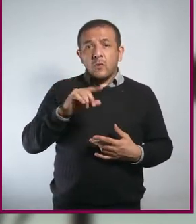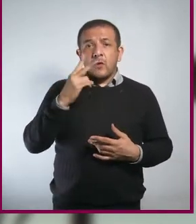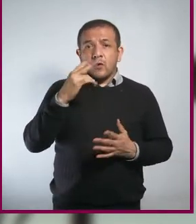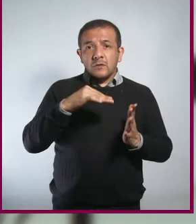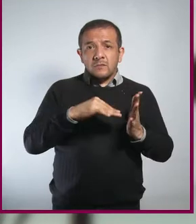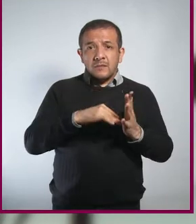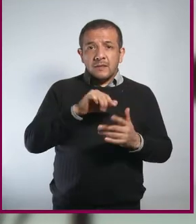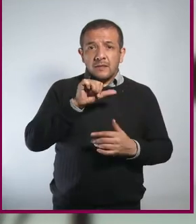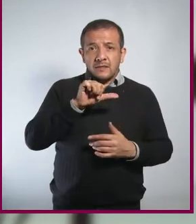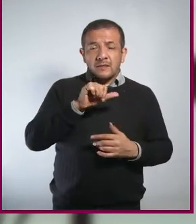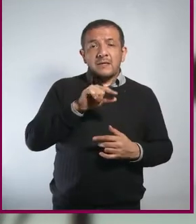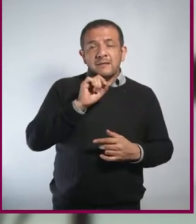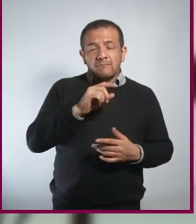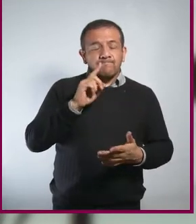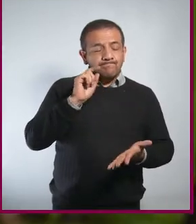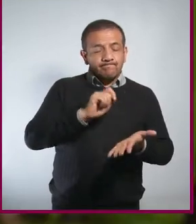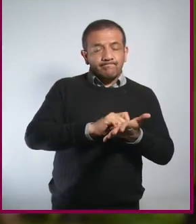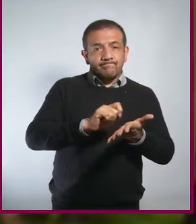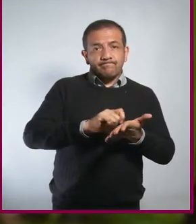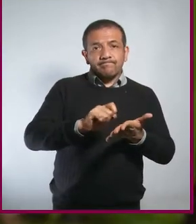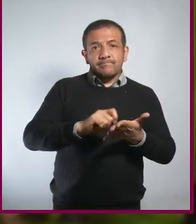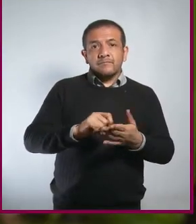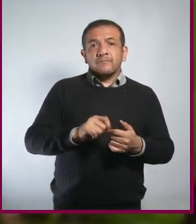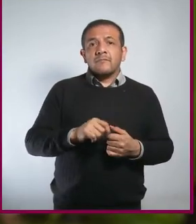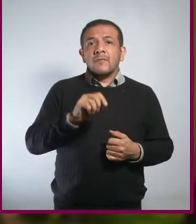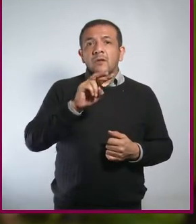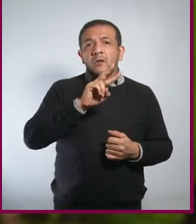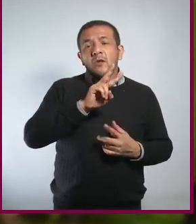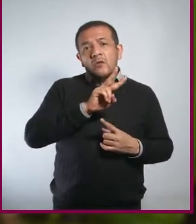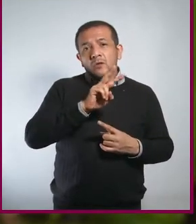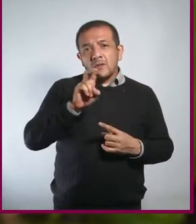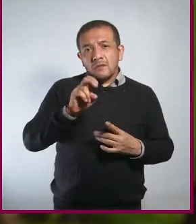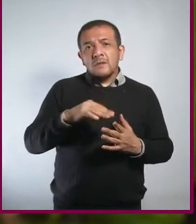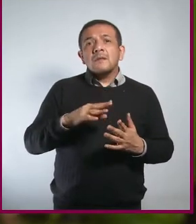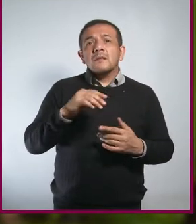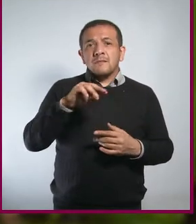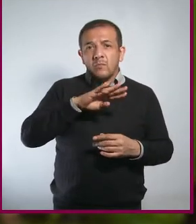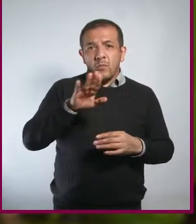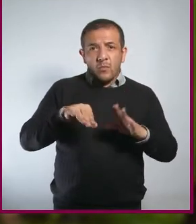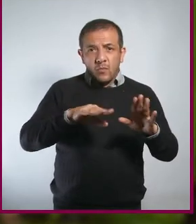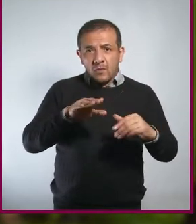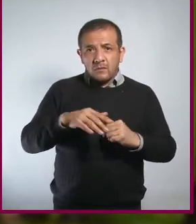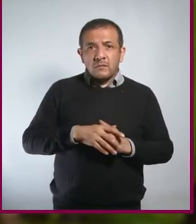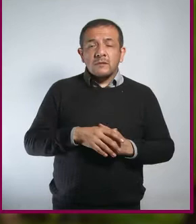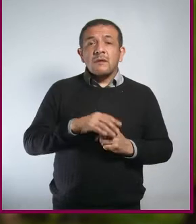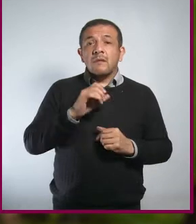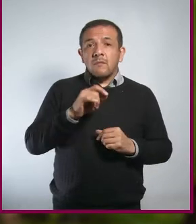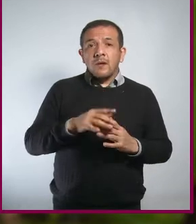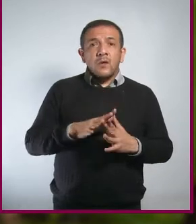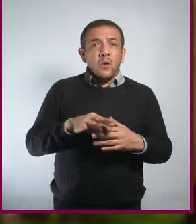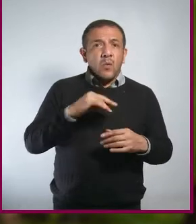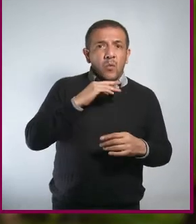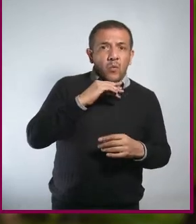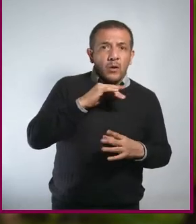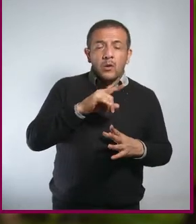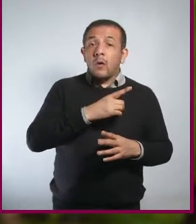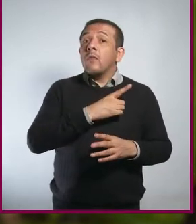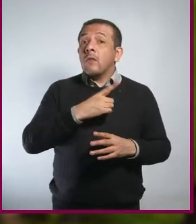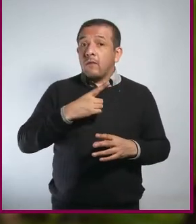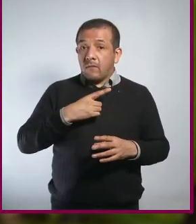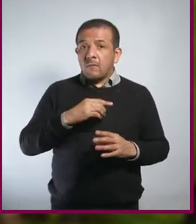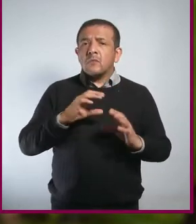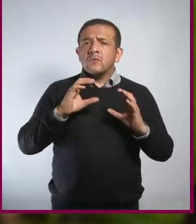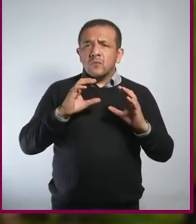registraron 220 muertes. Pero no nos preocupemos, ocupémonos. El paludismo es prevenible